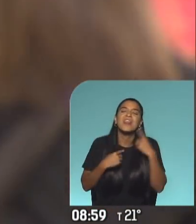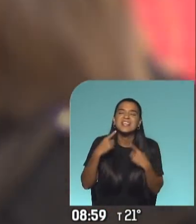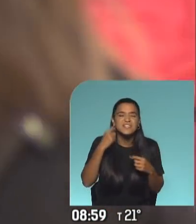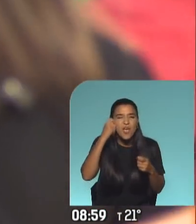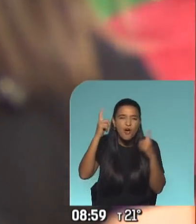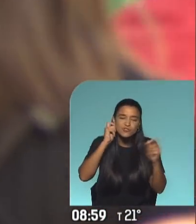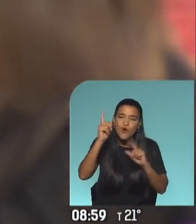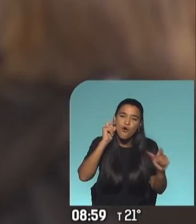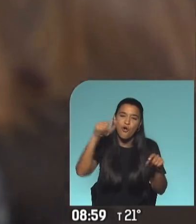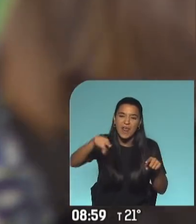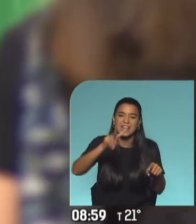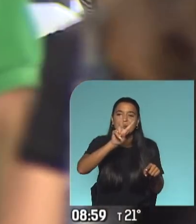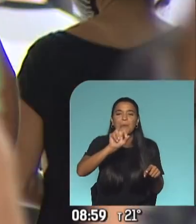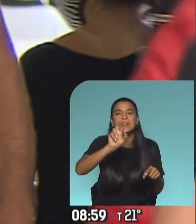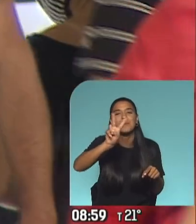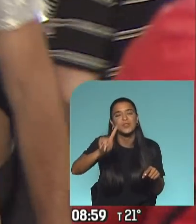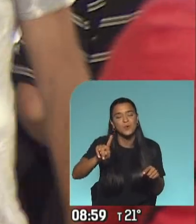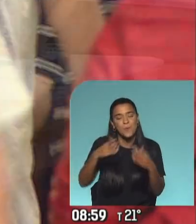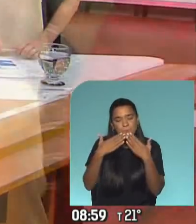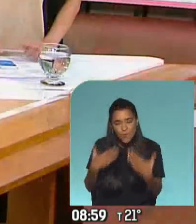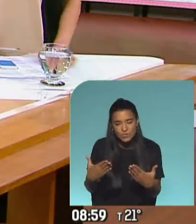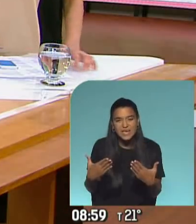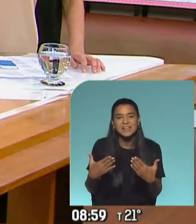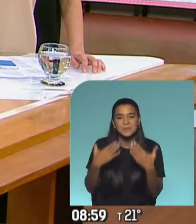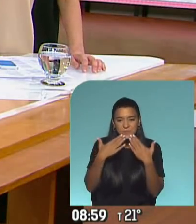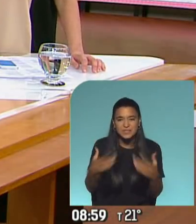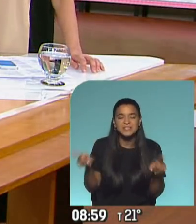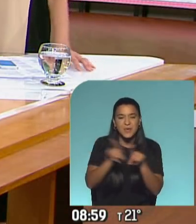y expectativas en este 2021. Muchísimas gracias, hacemos extensivo el deseo.